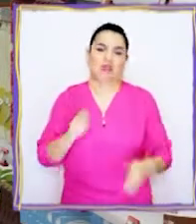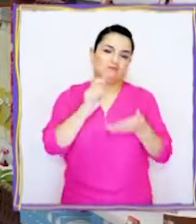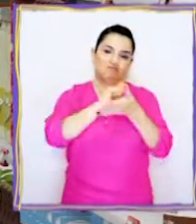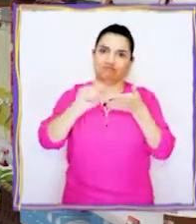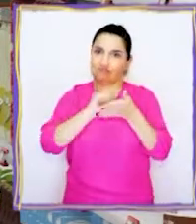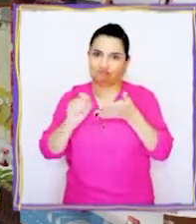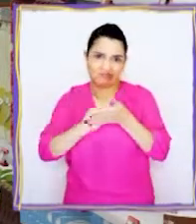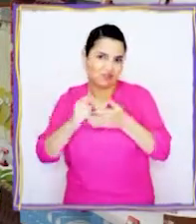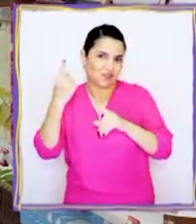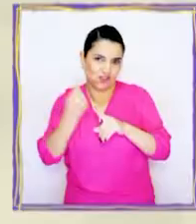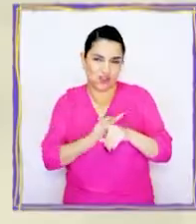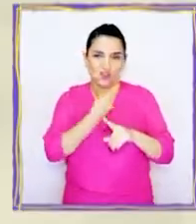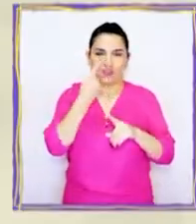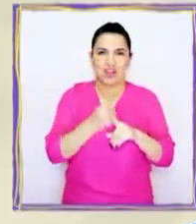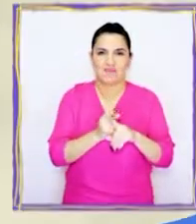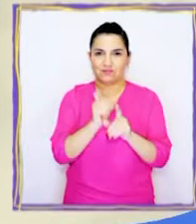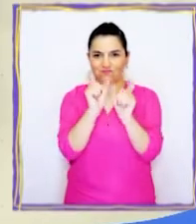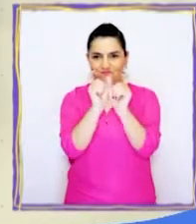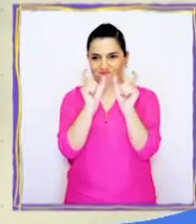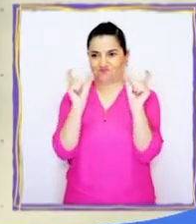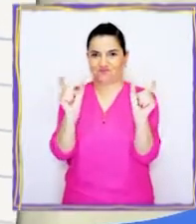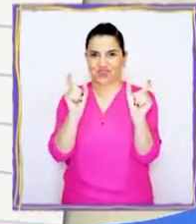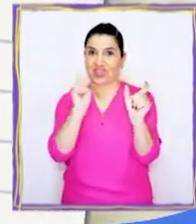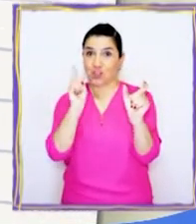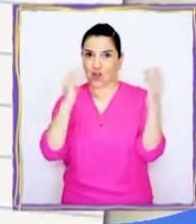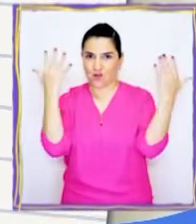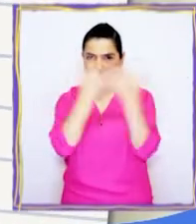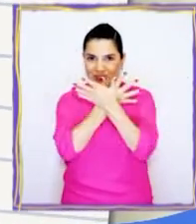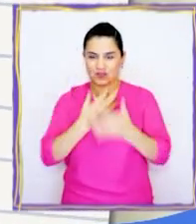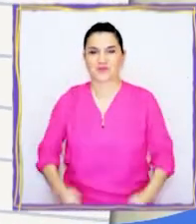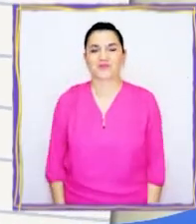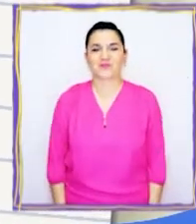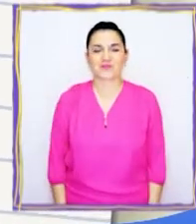Voy a arreglar en esta lista para que así no volvamos a confundirnos.